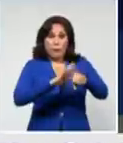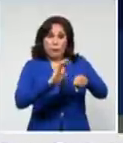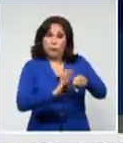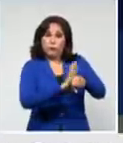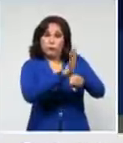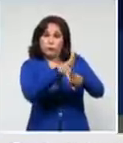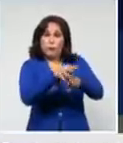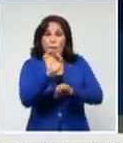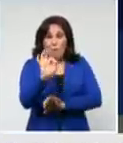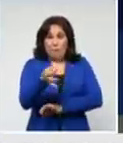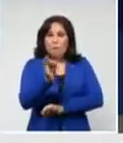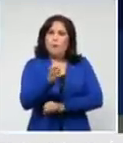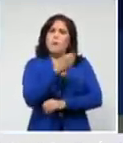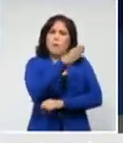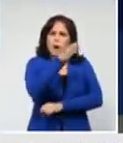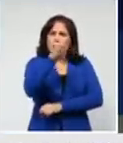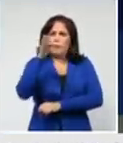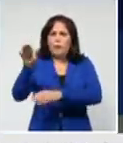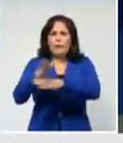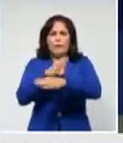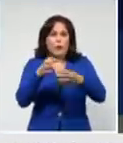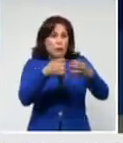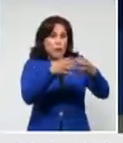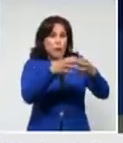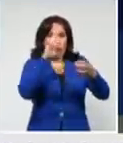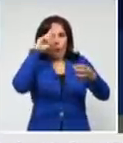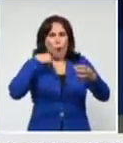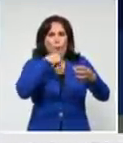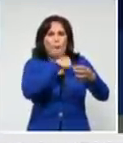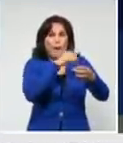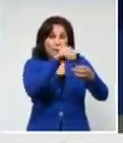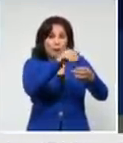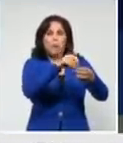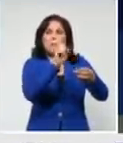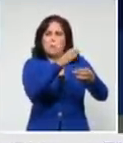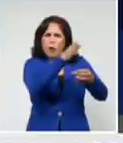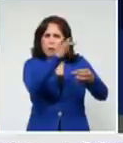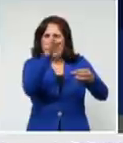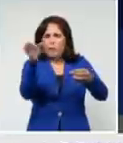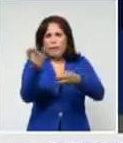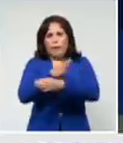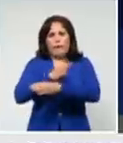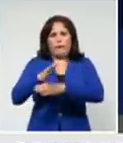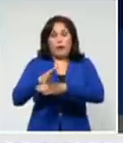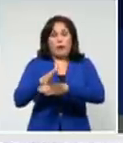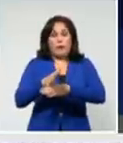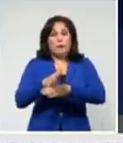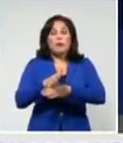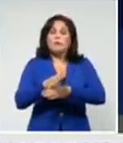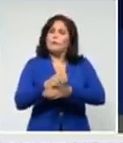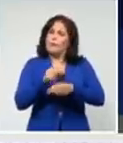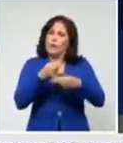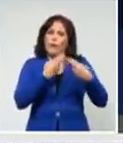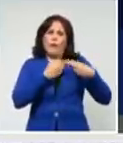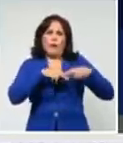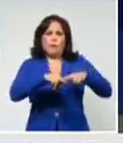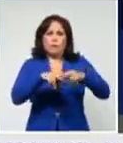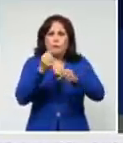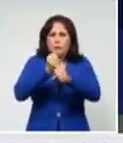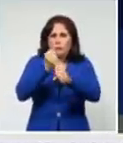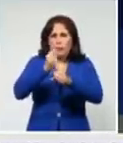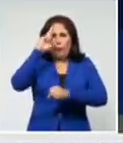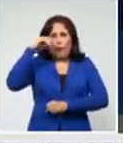enfrentando la pandemia de COVID-19, ya nuestros heroicos trabajadores de la